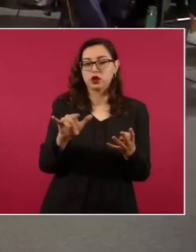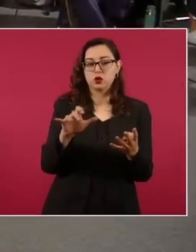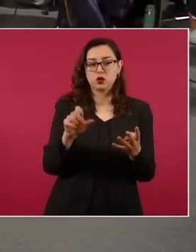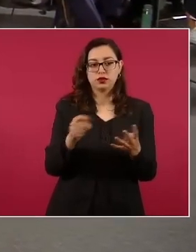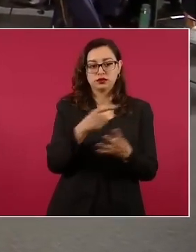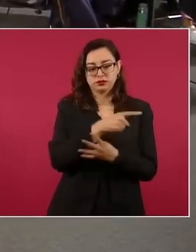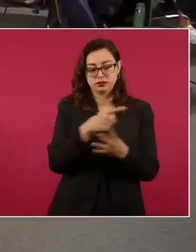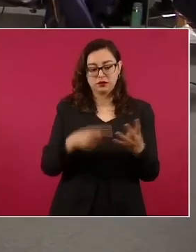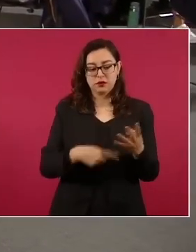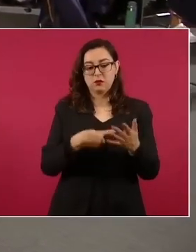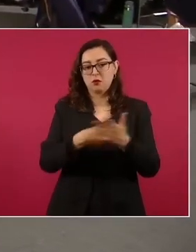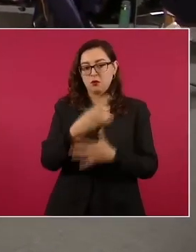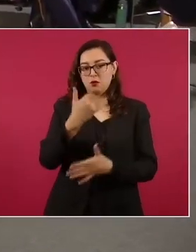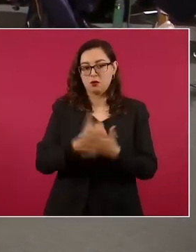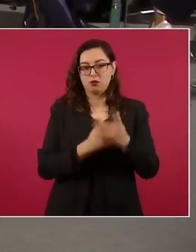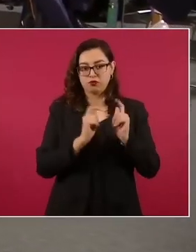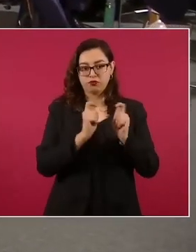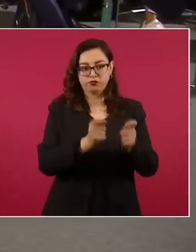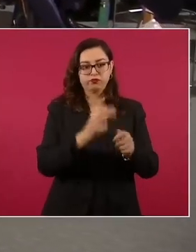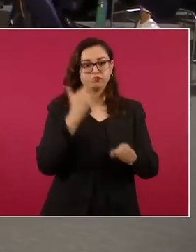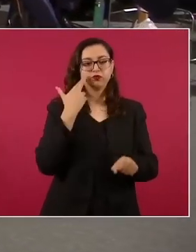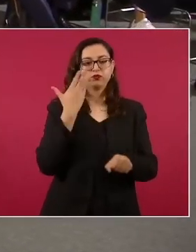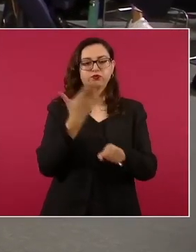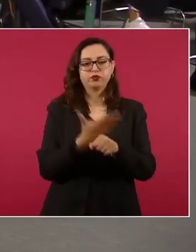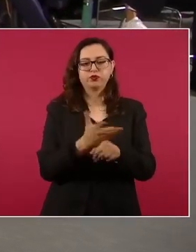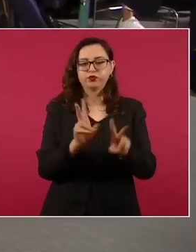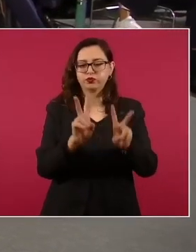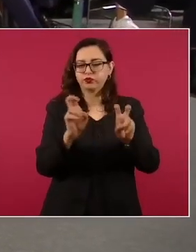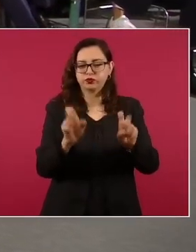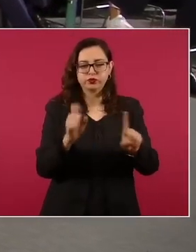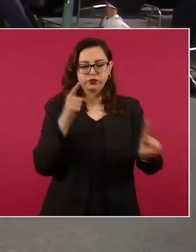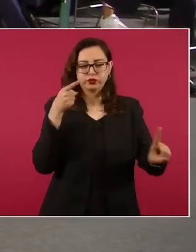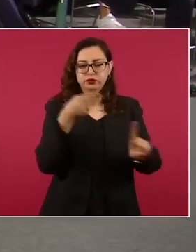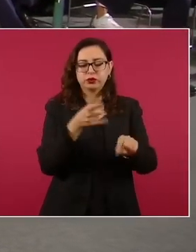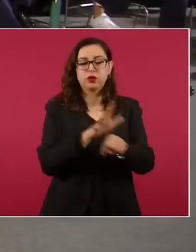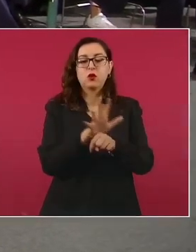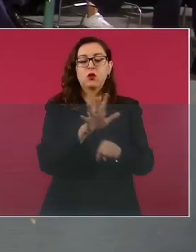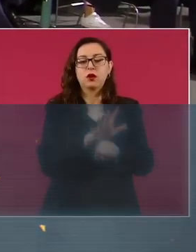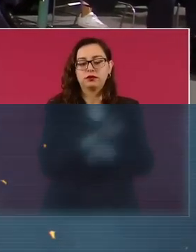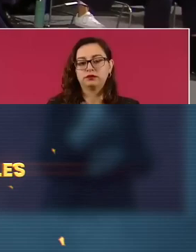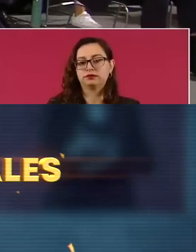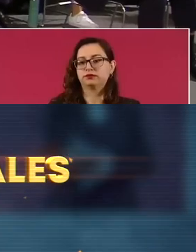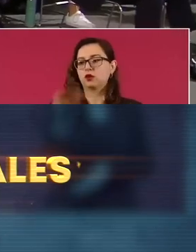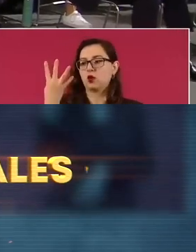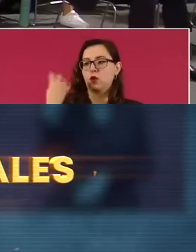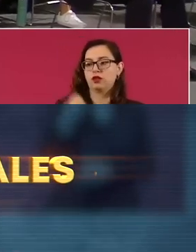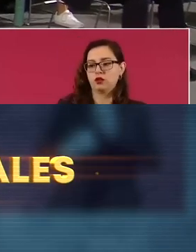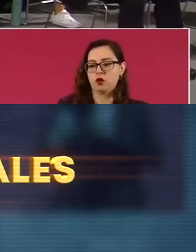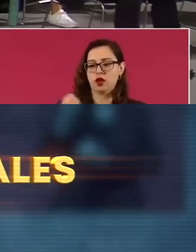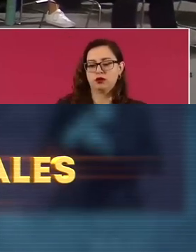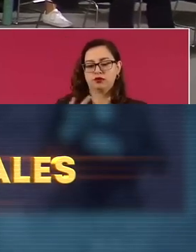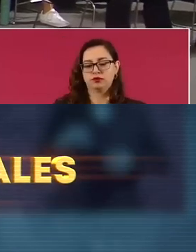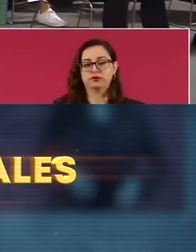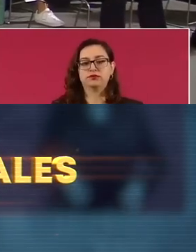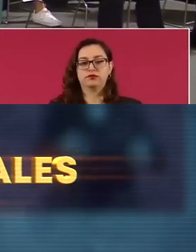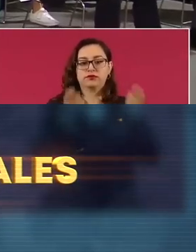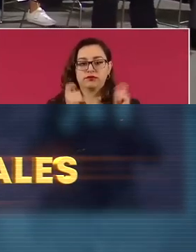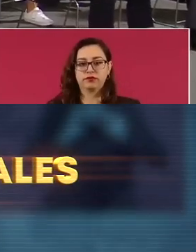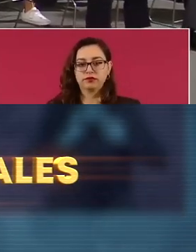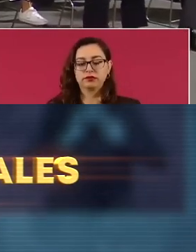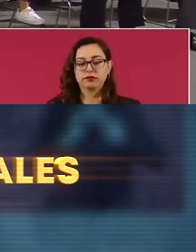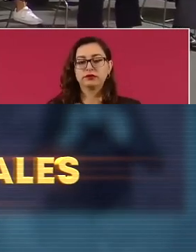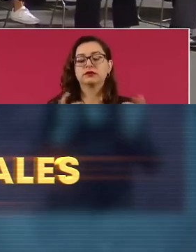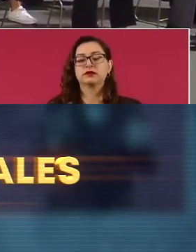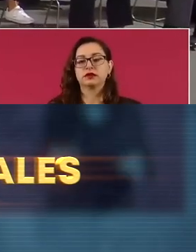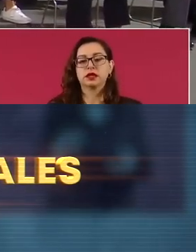el primer proyecto que estamos terminando es un proyecto que nos había encargado desde el principio de la Administración que es el tramo imuris